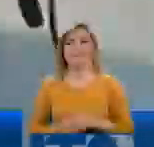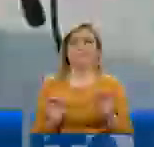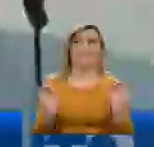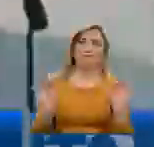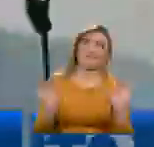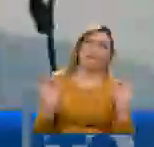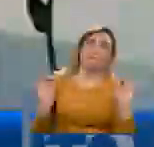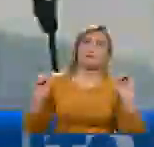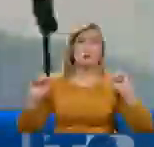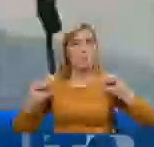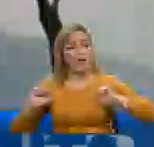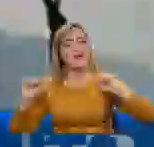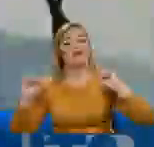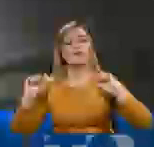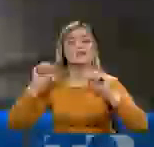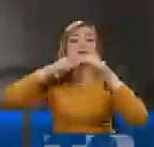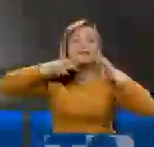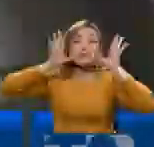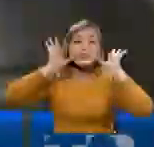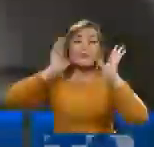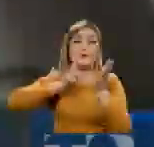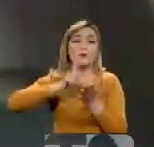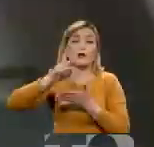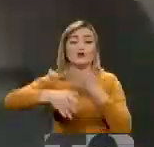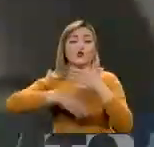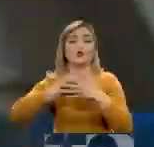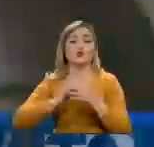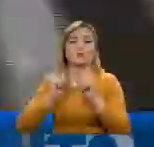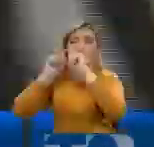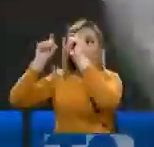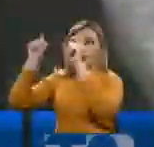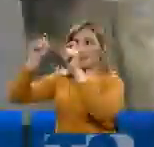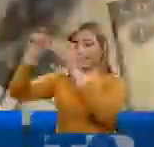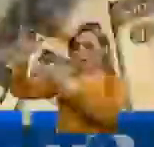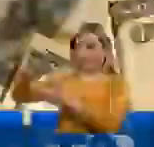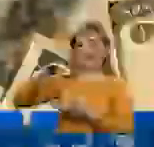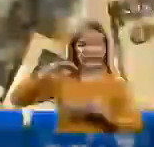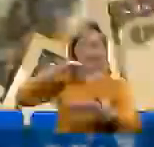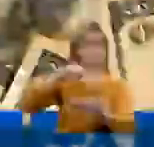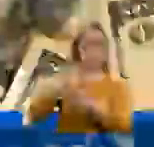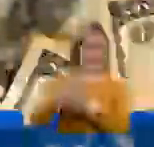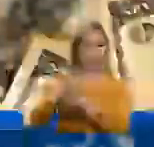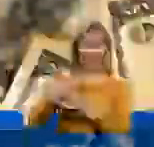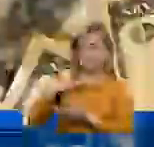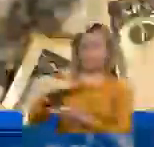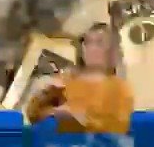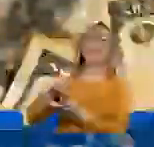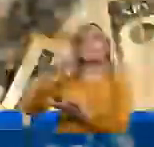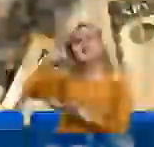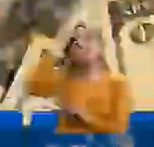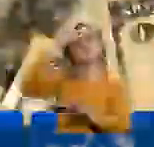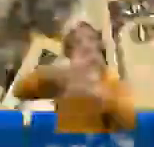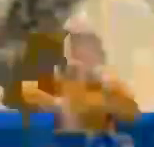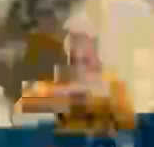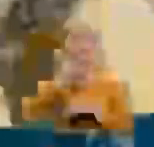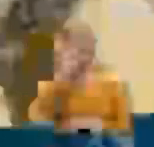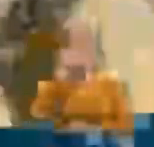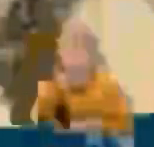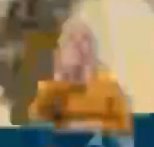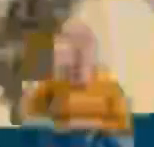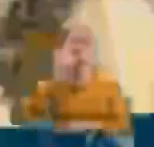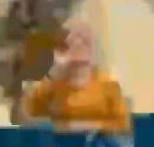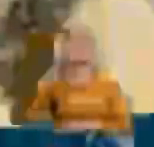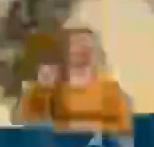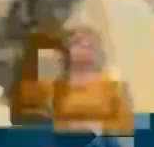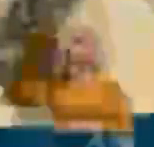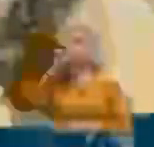suerte, alcance para todos en diciembre. Con los proveedores, la deuda, según información proporcionada hasta julio, alcanza los